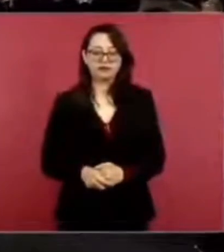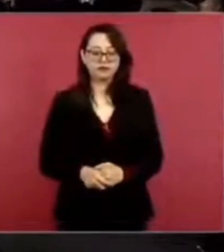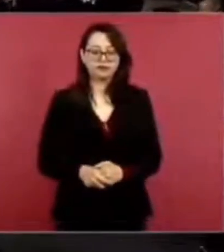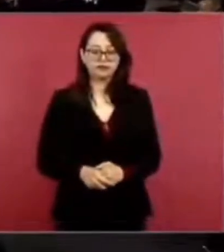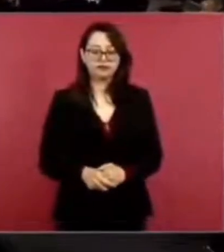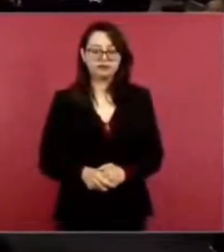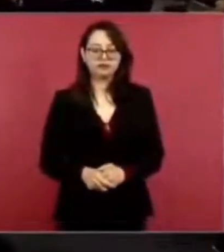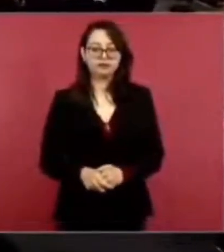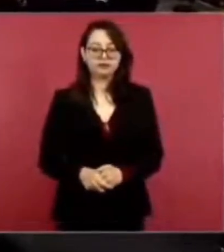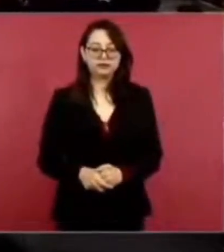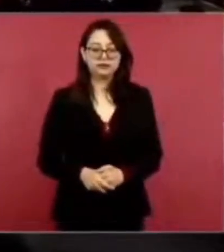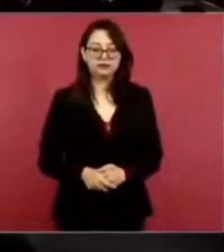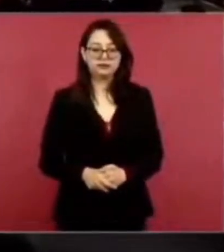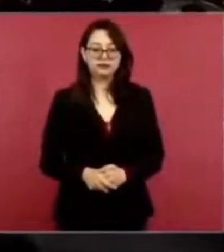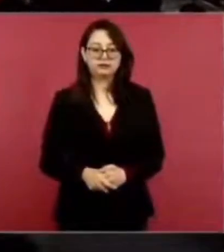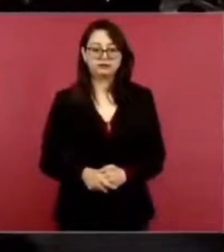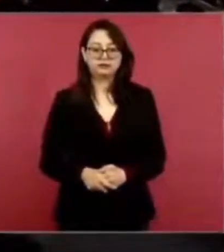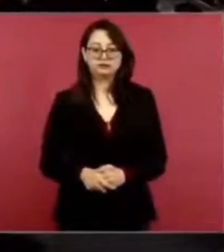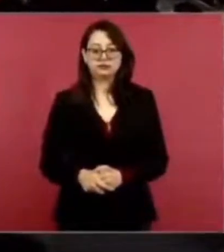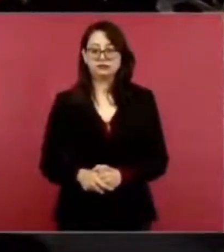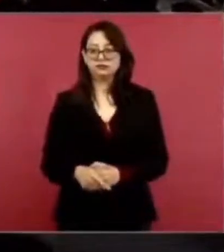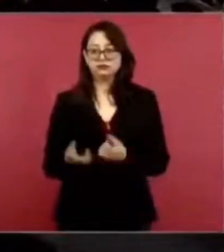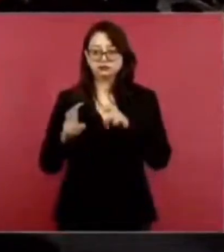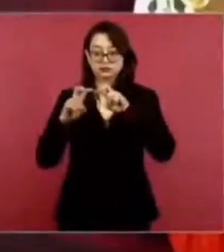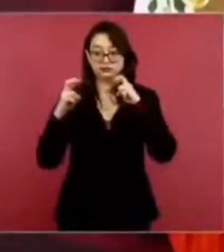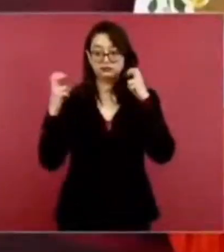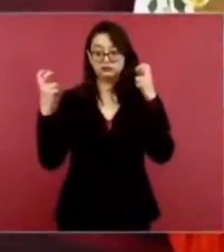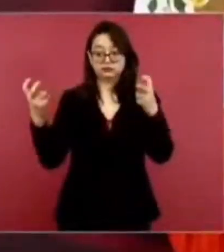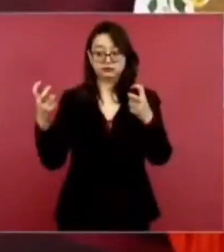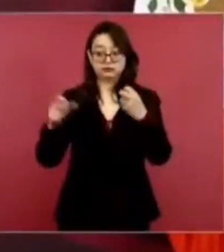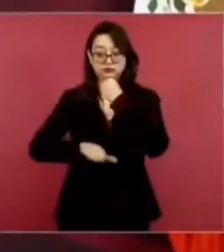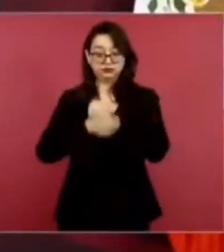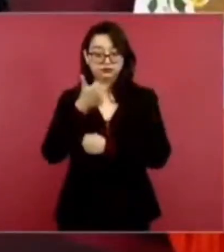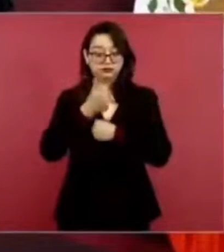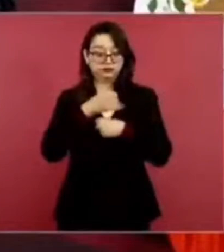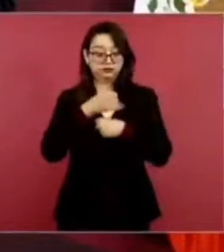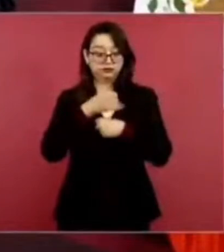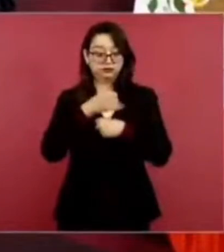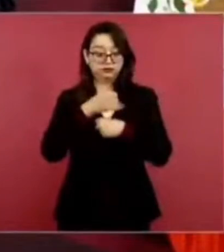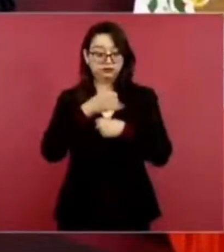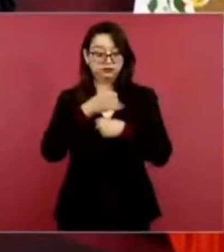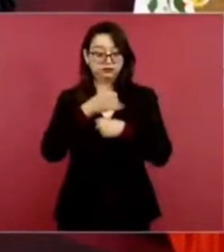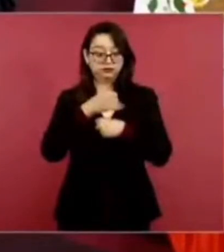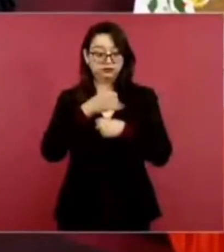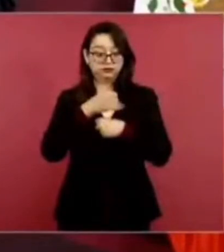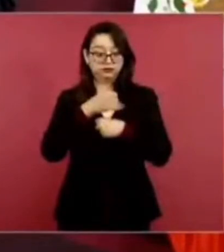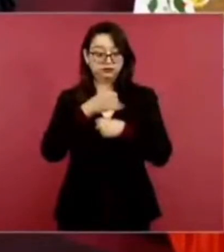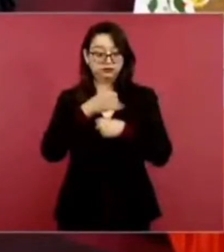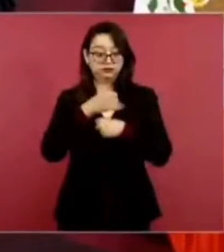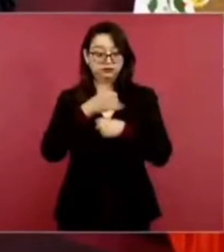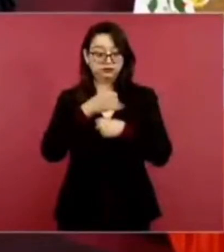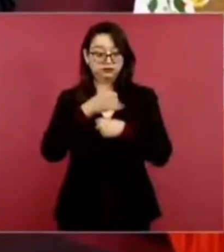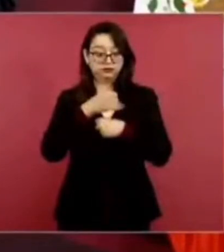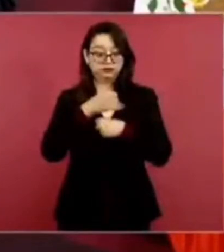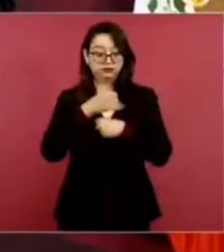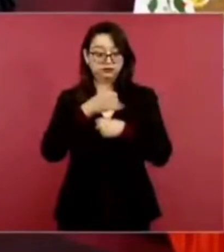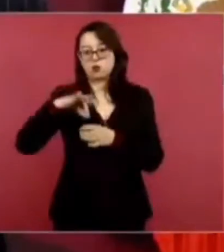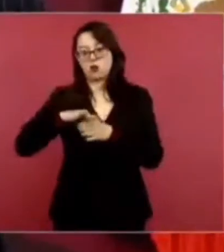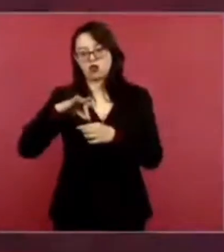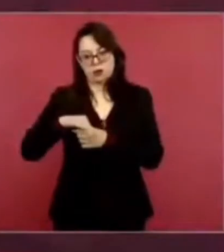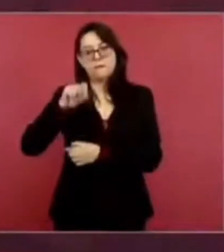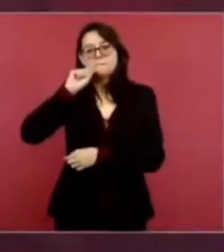querían resolver? Con la mañosería de este ministro